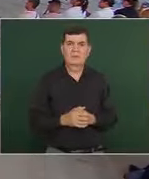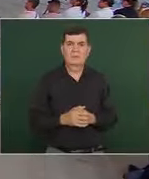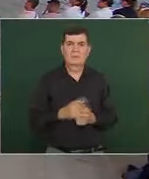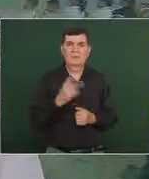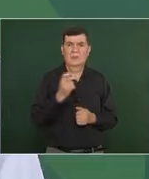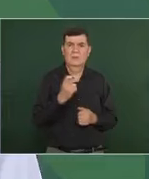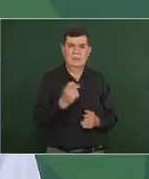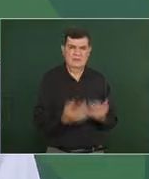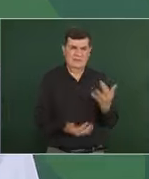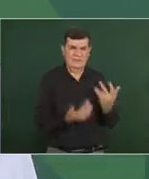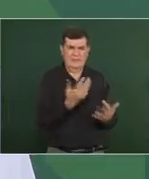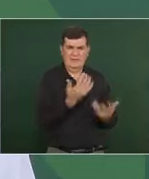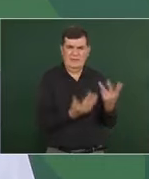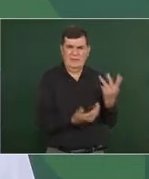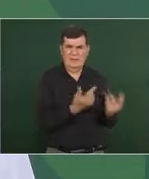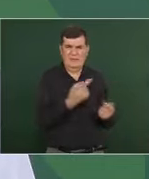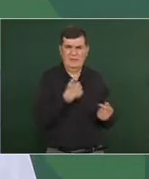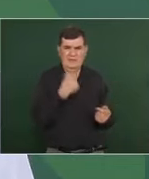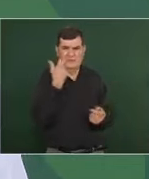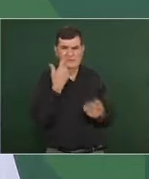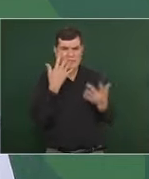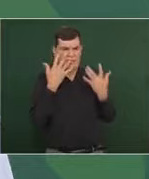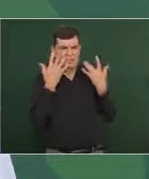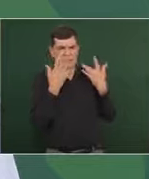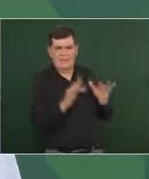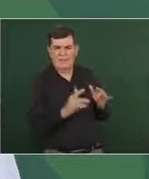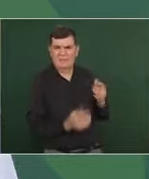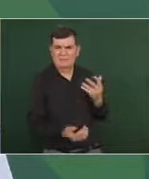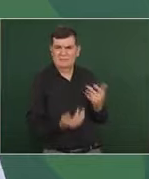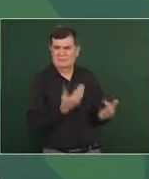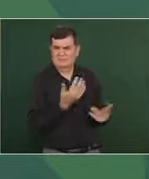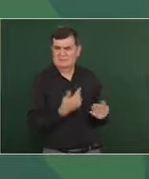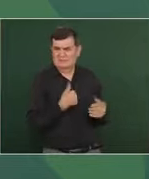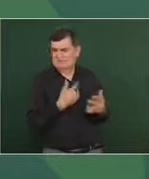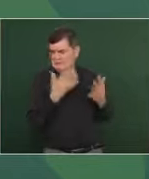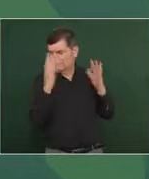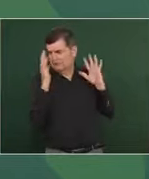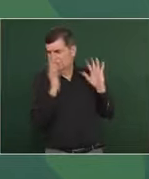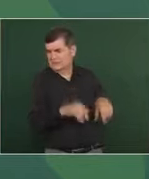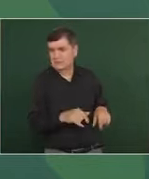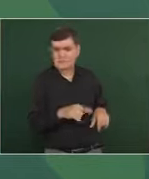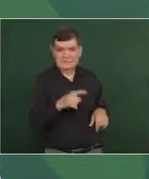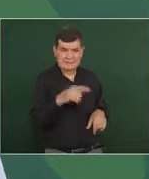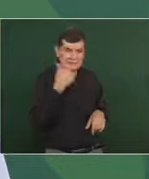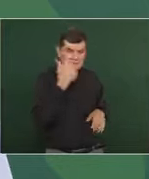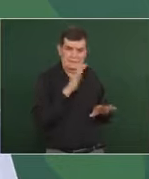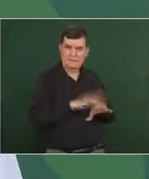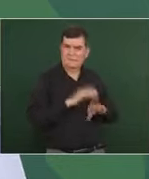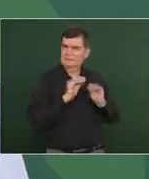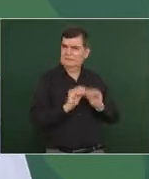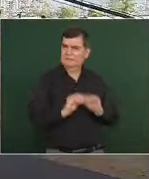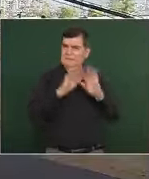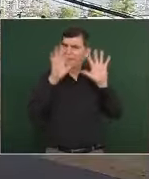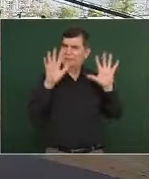ese infierno, porque también eso se tiene que tener muy claro,